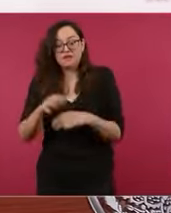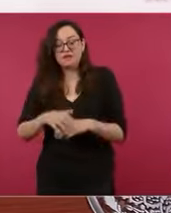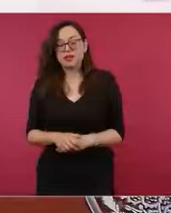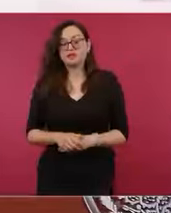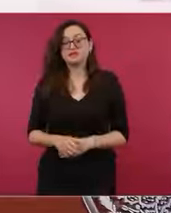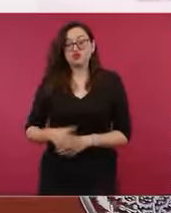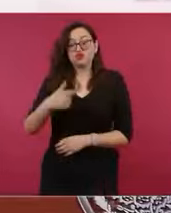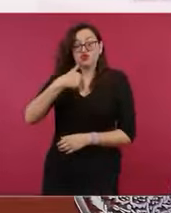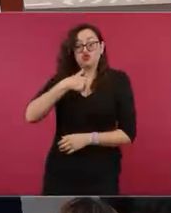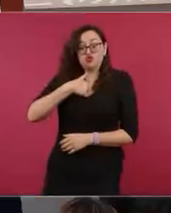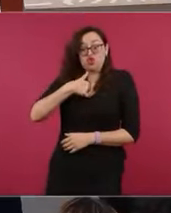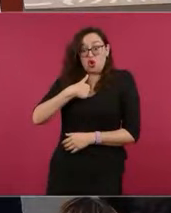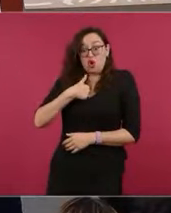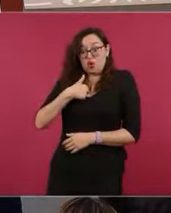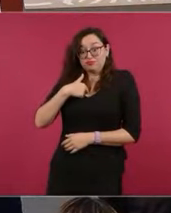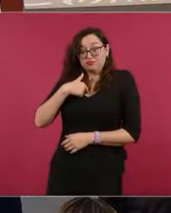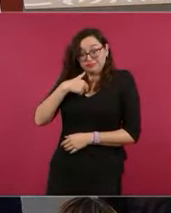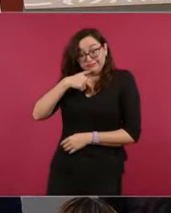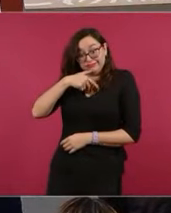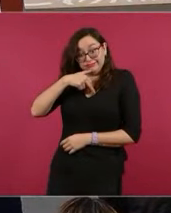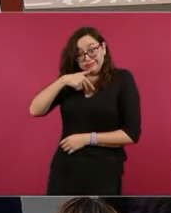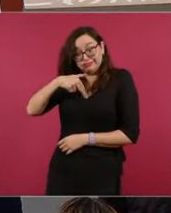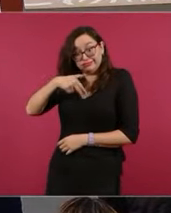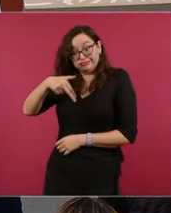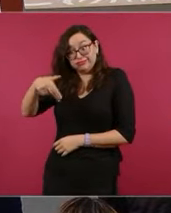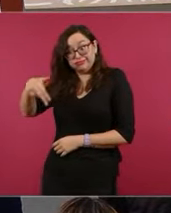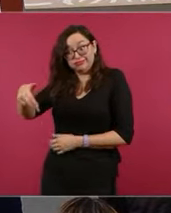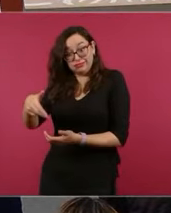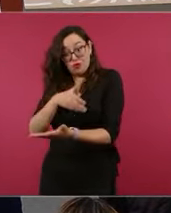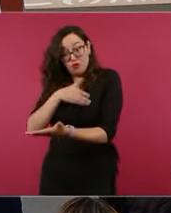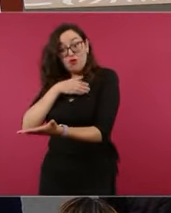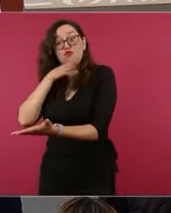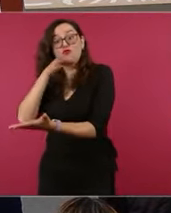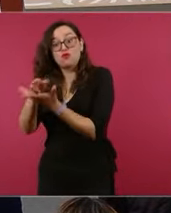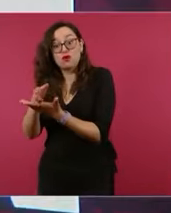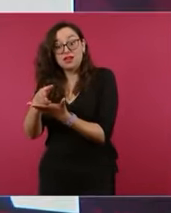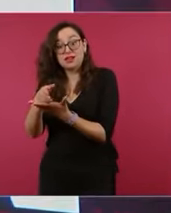o en el 12, para la campaña.